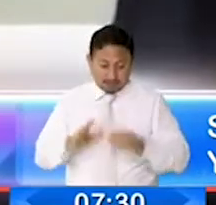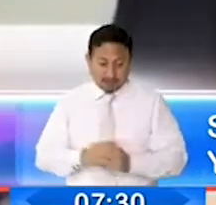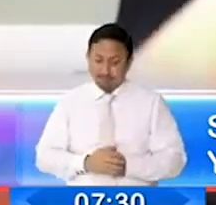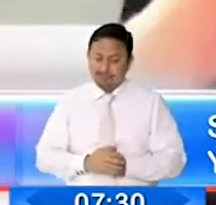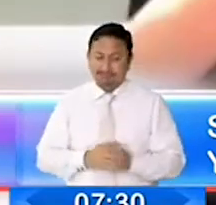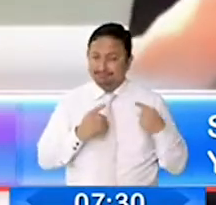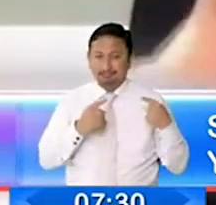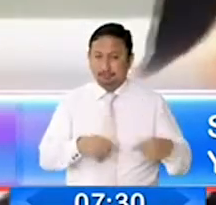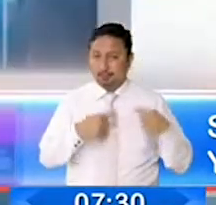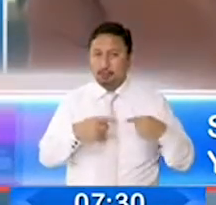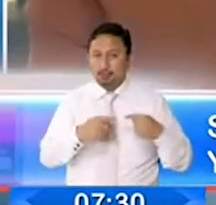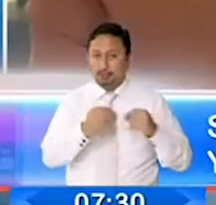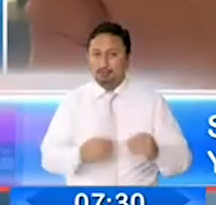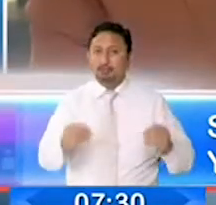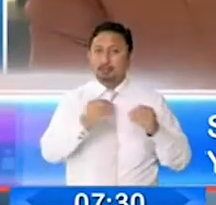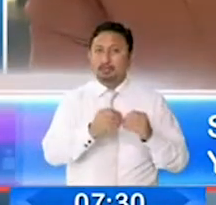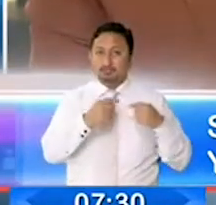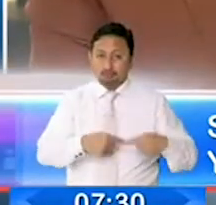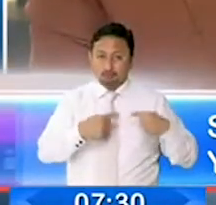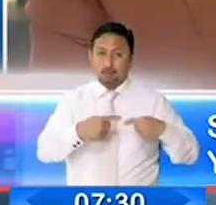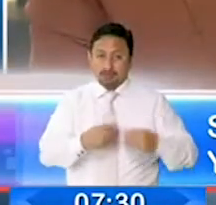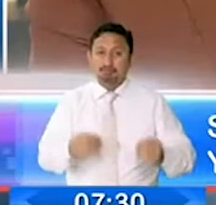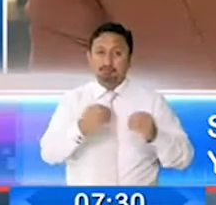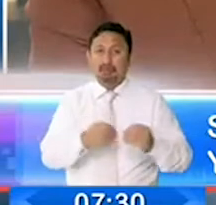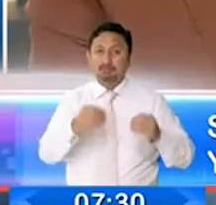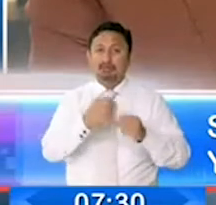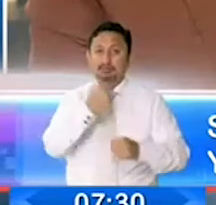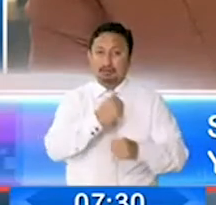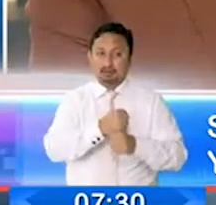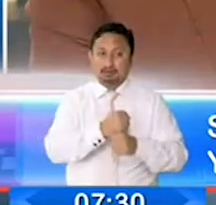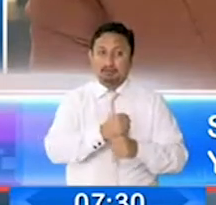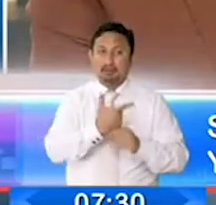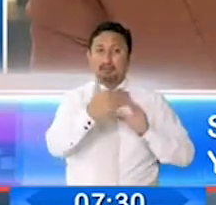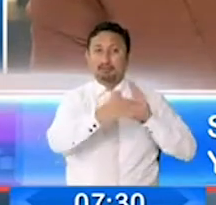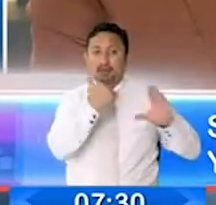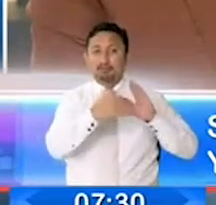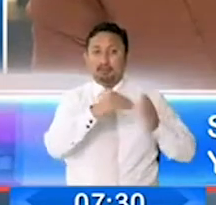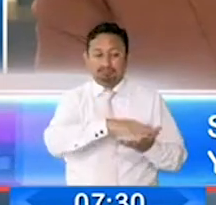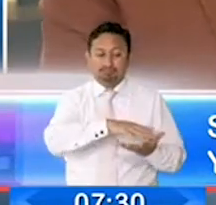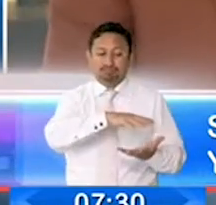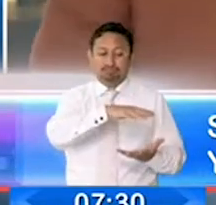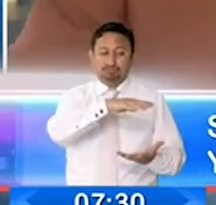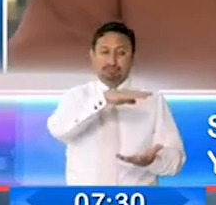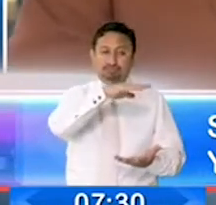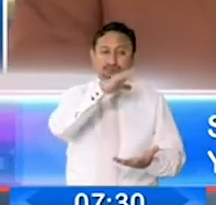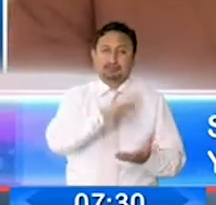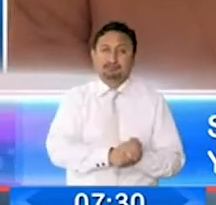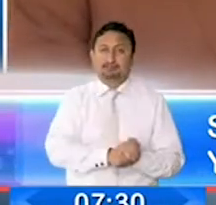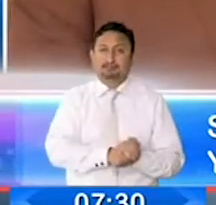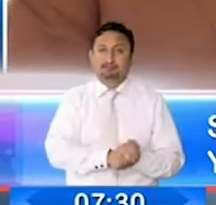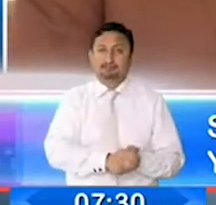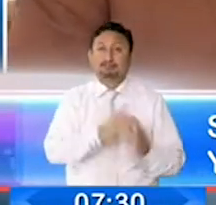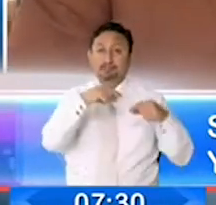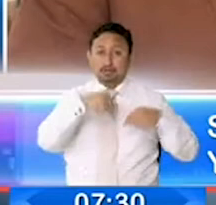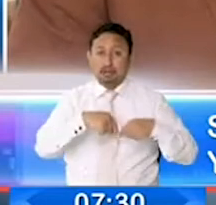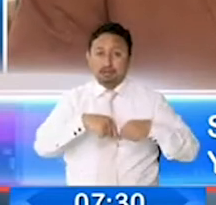cesa. Todo el tiempo y todos los días ingresan causas de todo el país. Doctor. Nosotros estamos